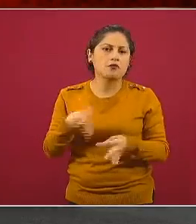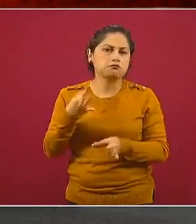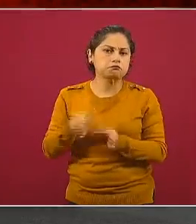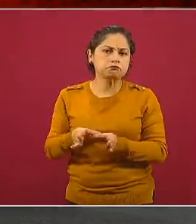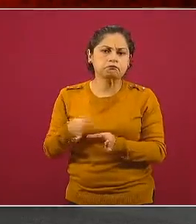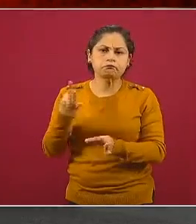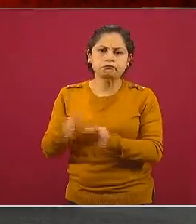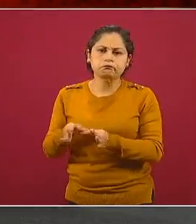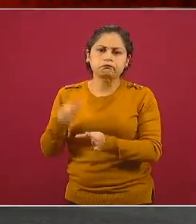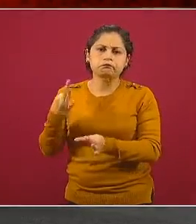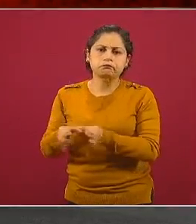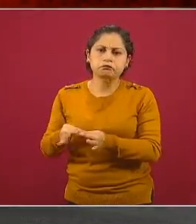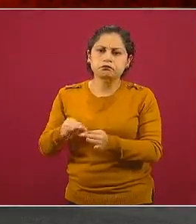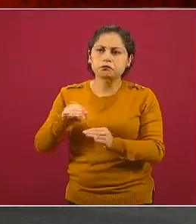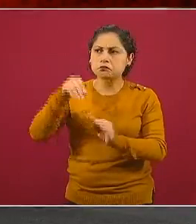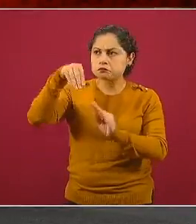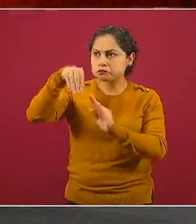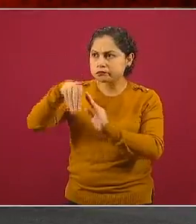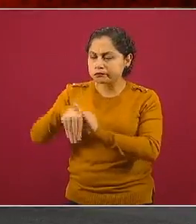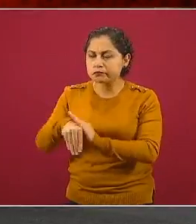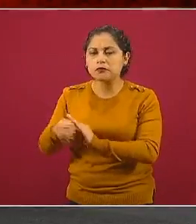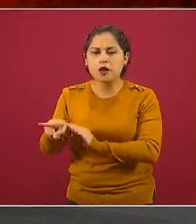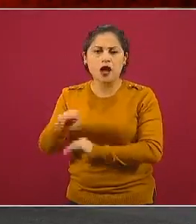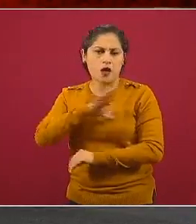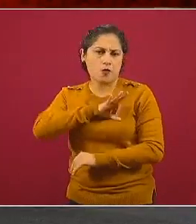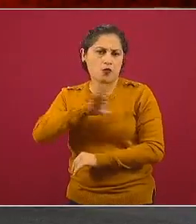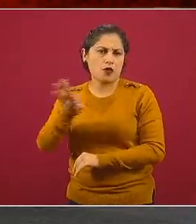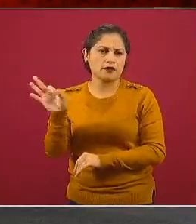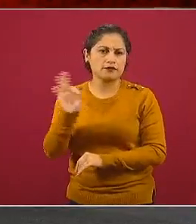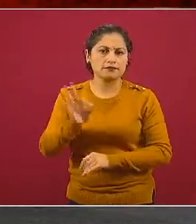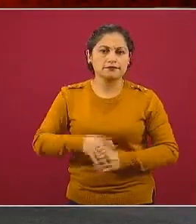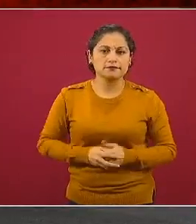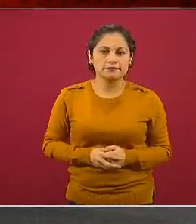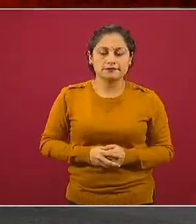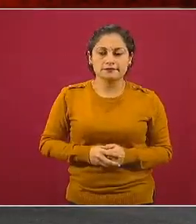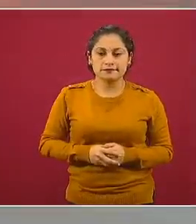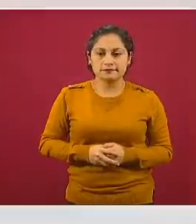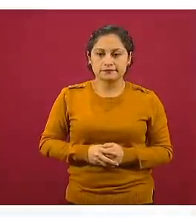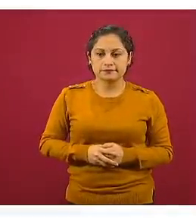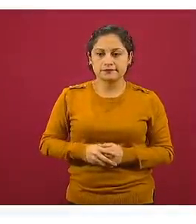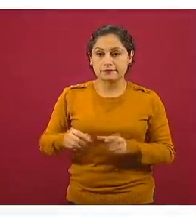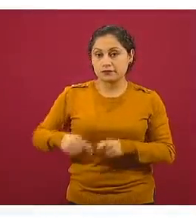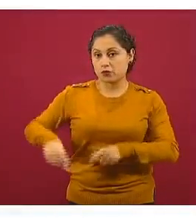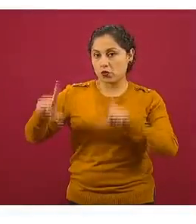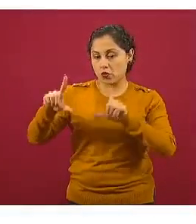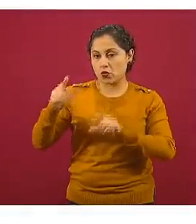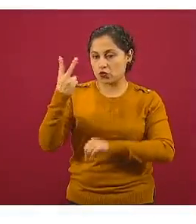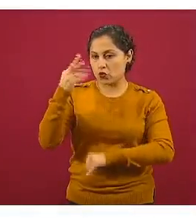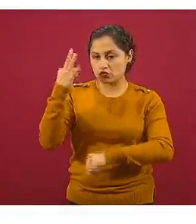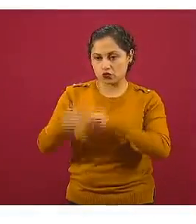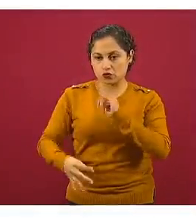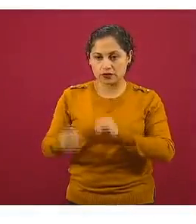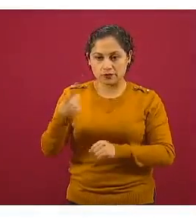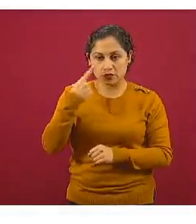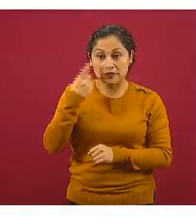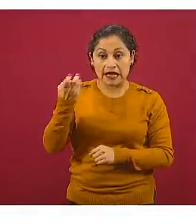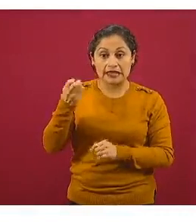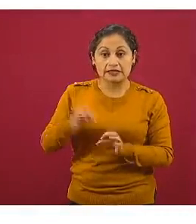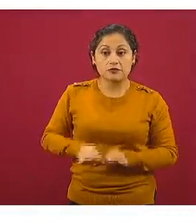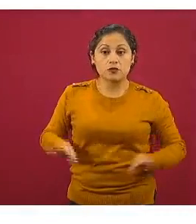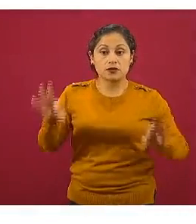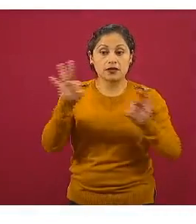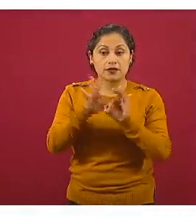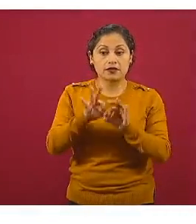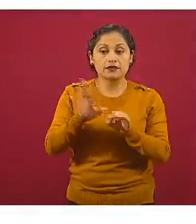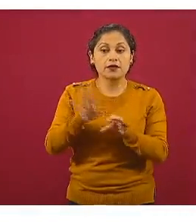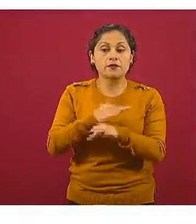más expedita. La siguiente, y yo creo que aquí dejamos, bueno, los últimos dos casos que son importantes